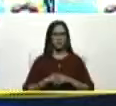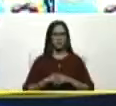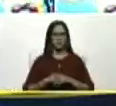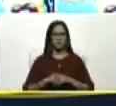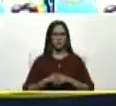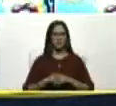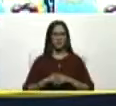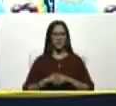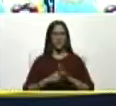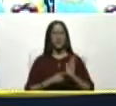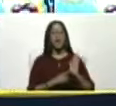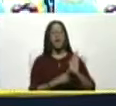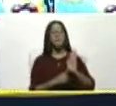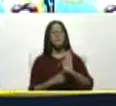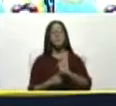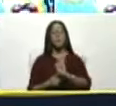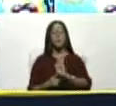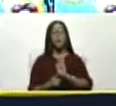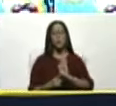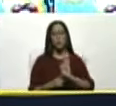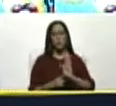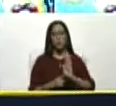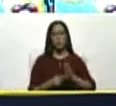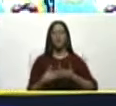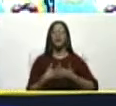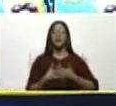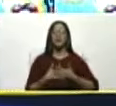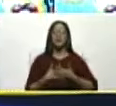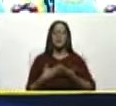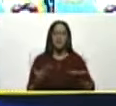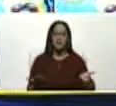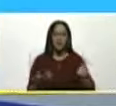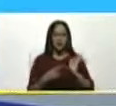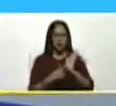y ejemplo. Dar el ejemplo.